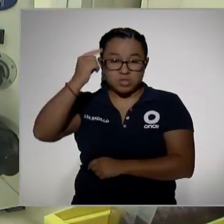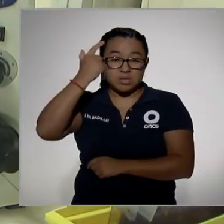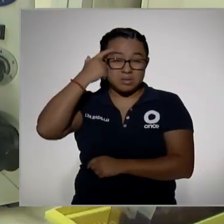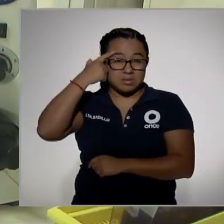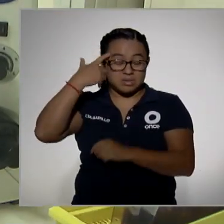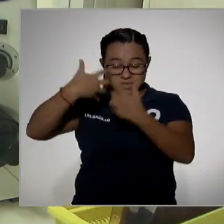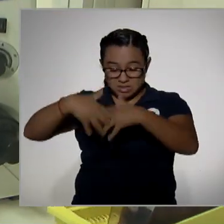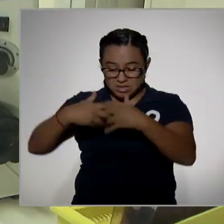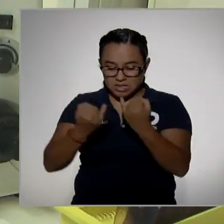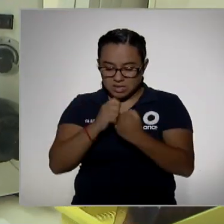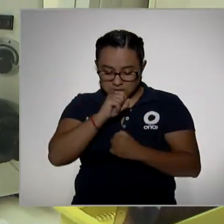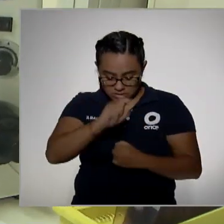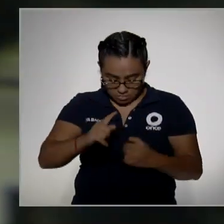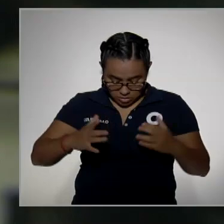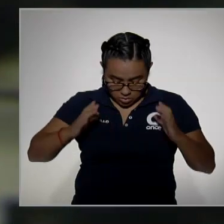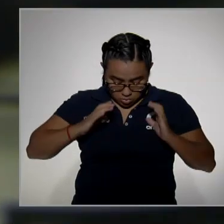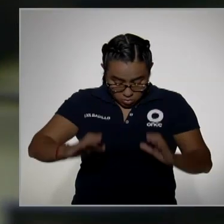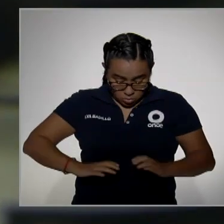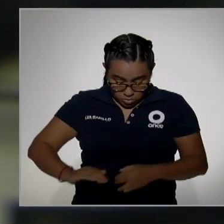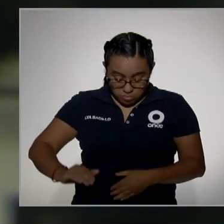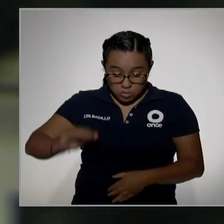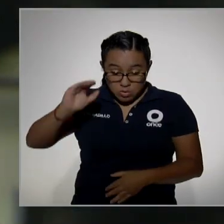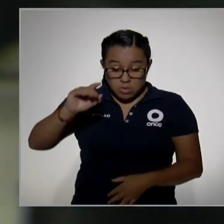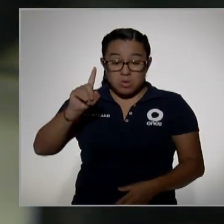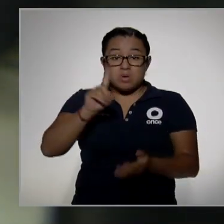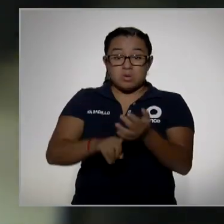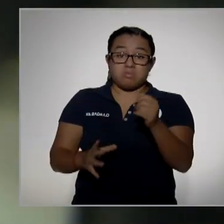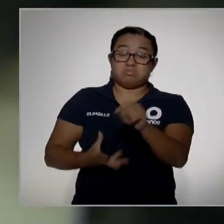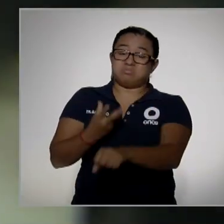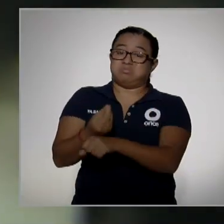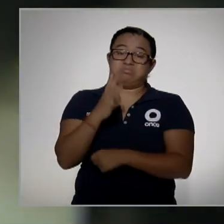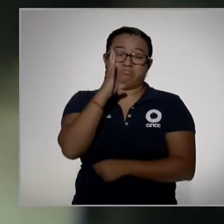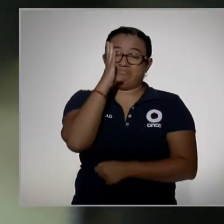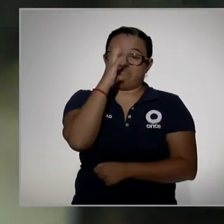crecimiento físico son irreversibles